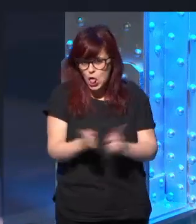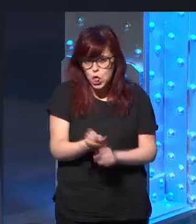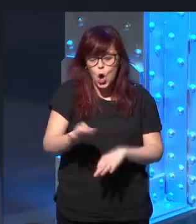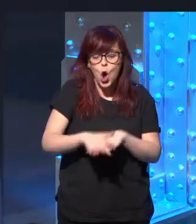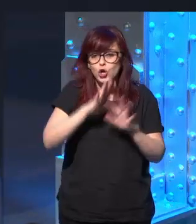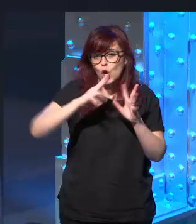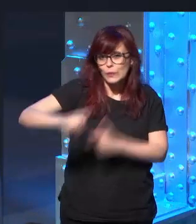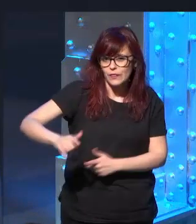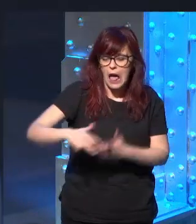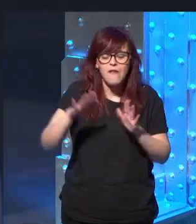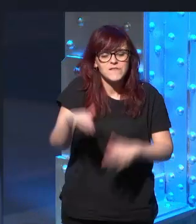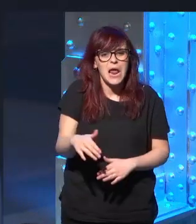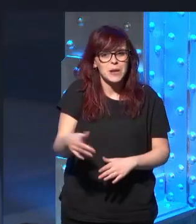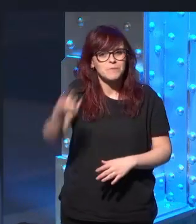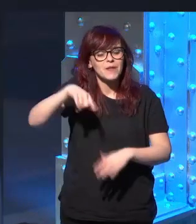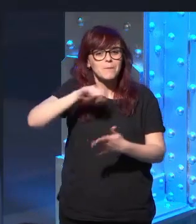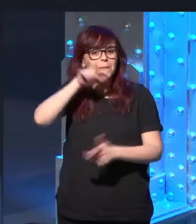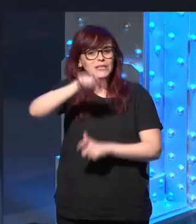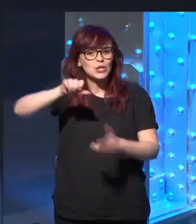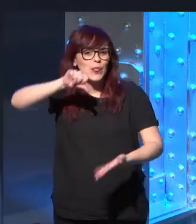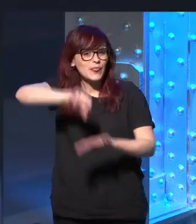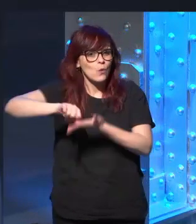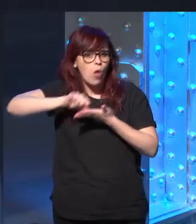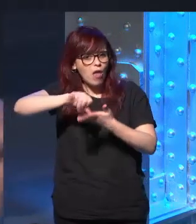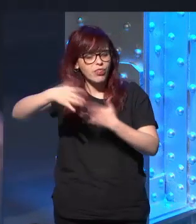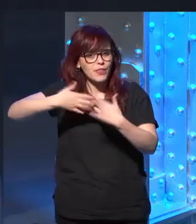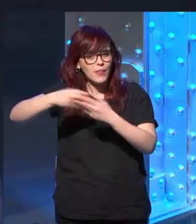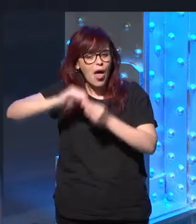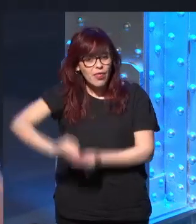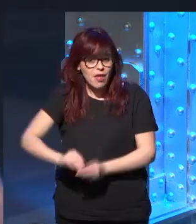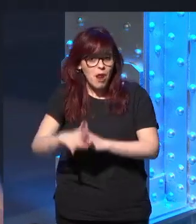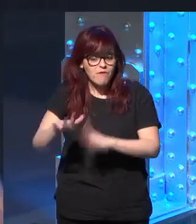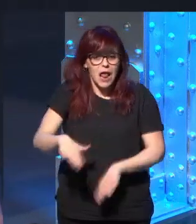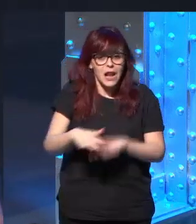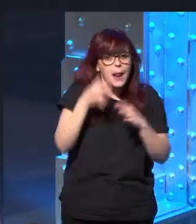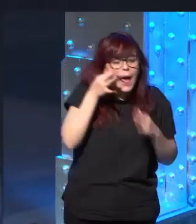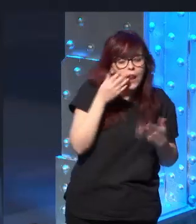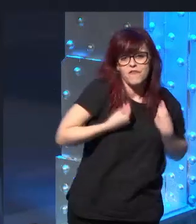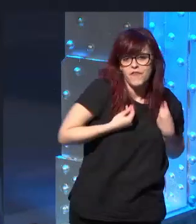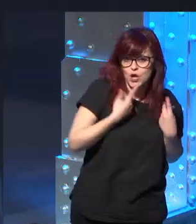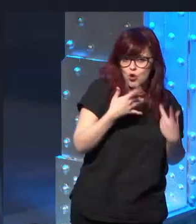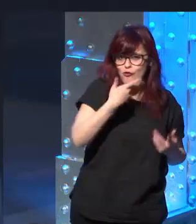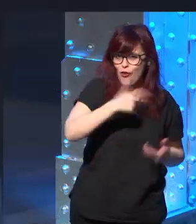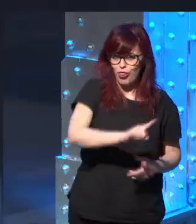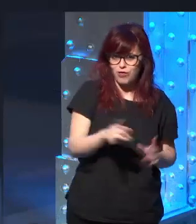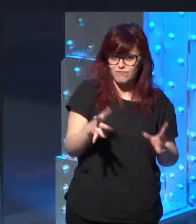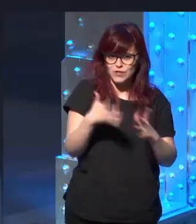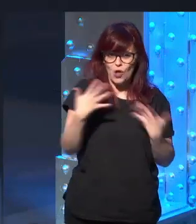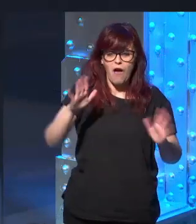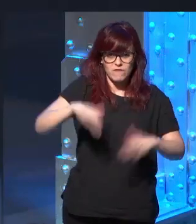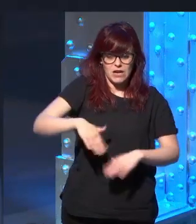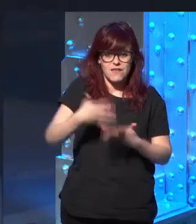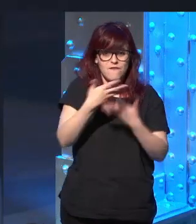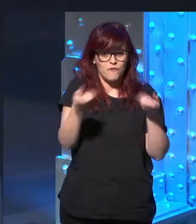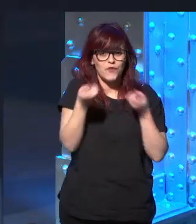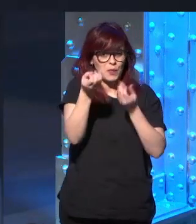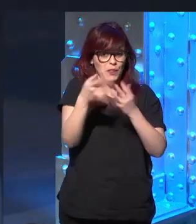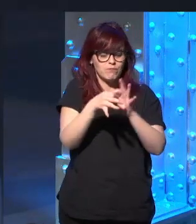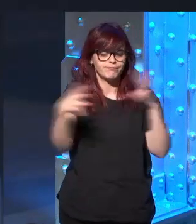simplemente noticias, ¿no? Entonces yo creo que sigue viendo esa desconexión que se está para